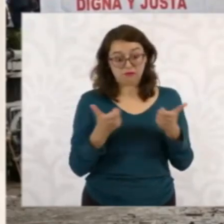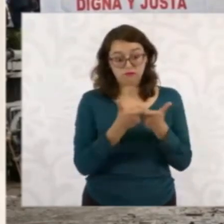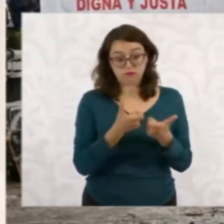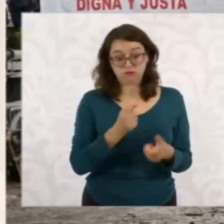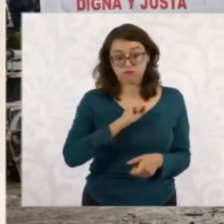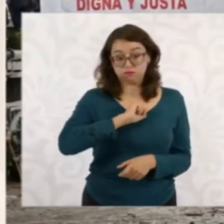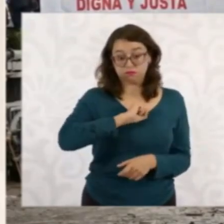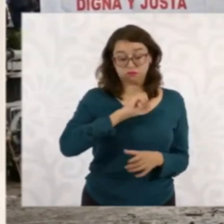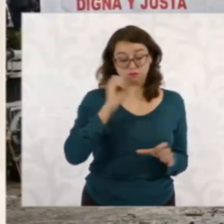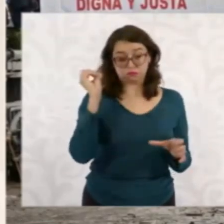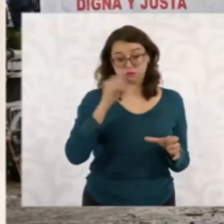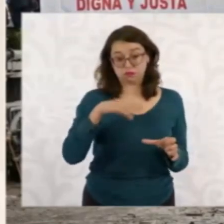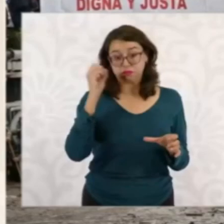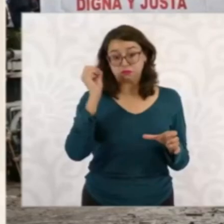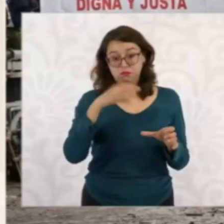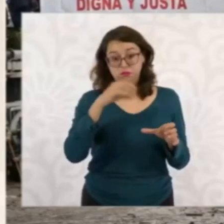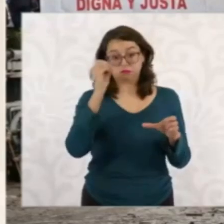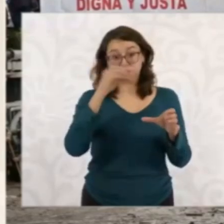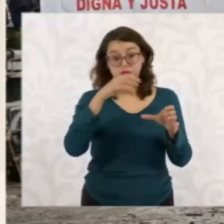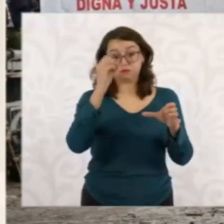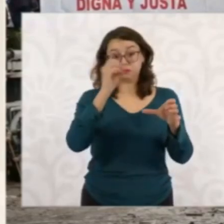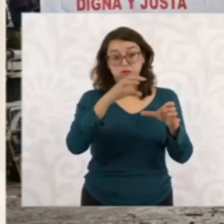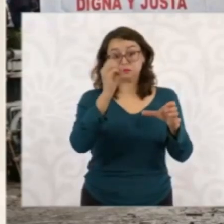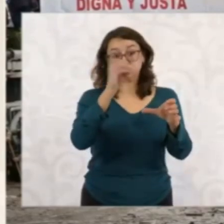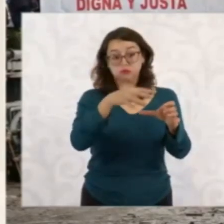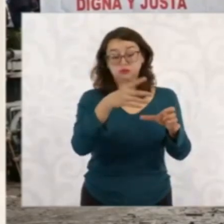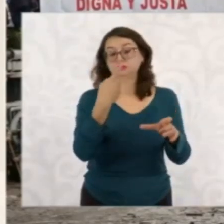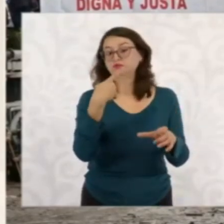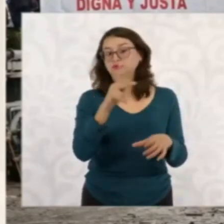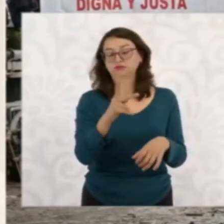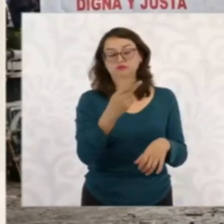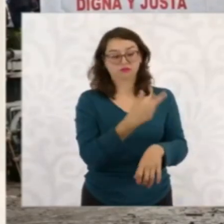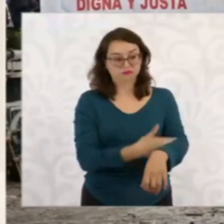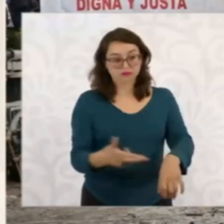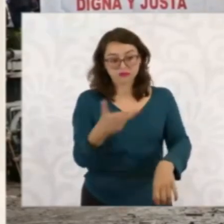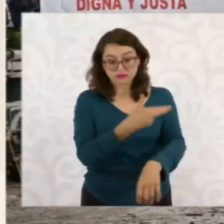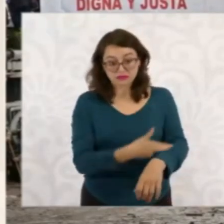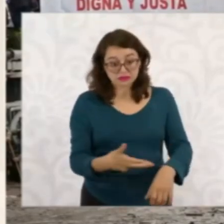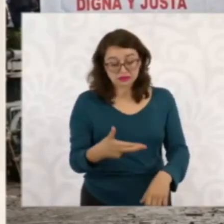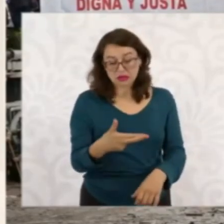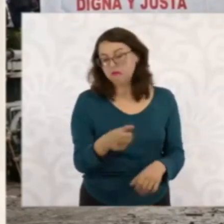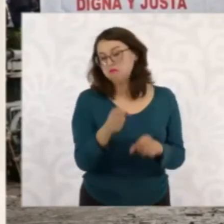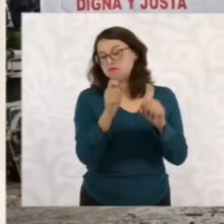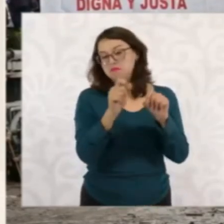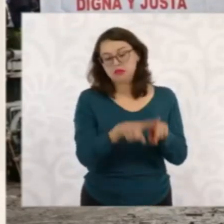sube el dinero. Se sube el dinero, pero no cambia la manera de atender los